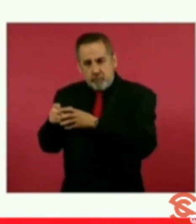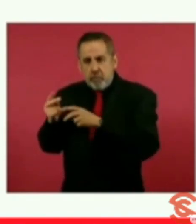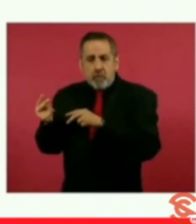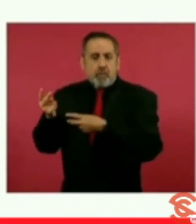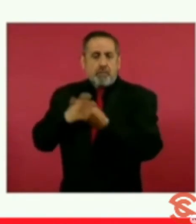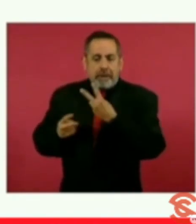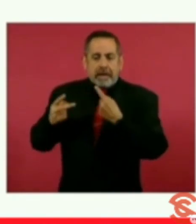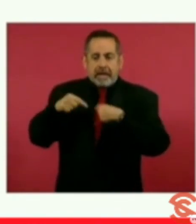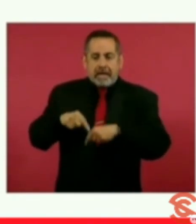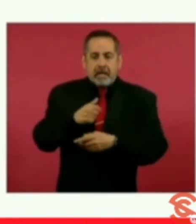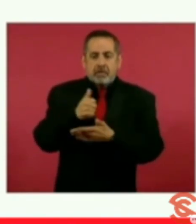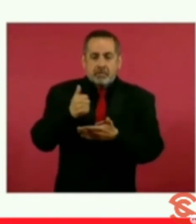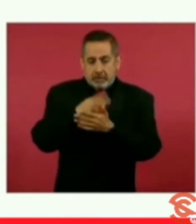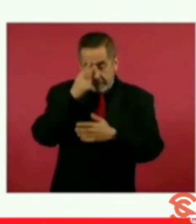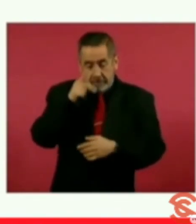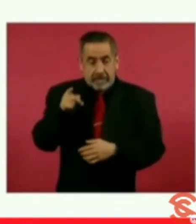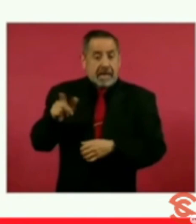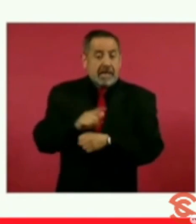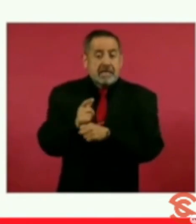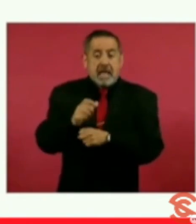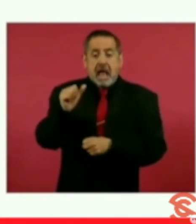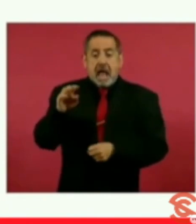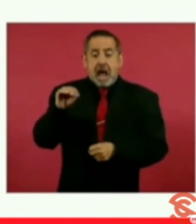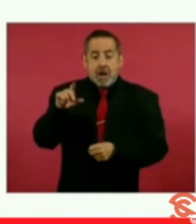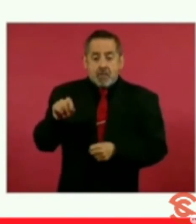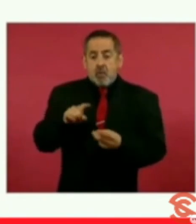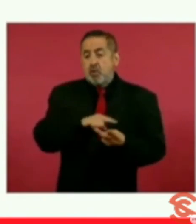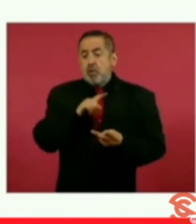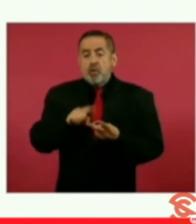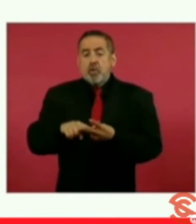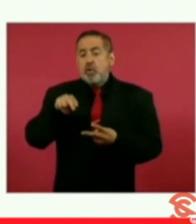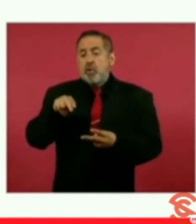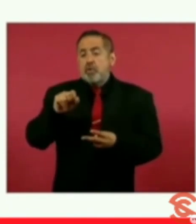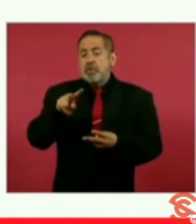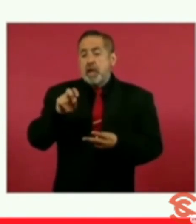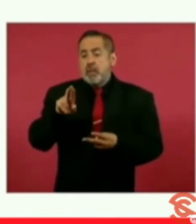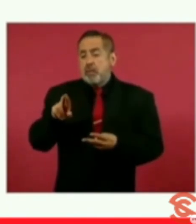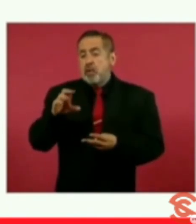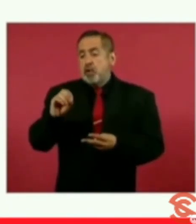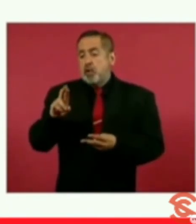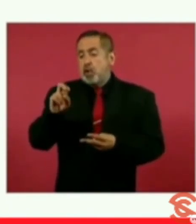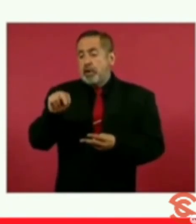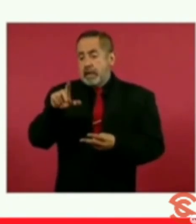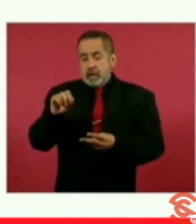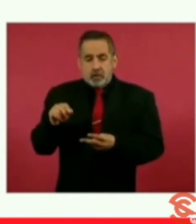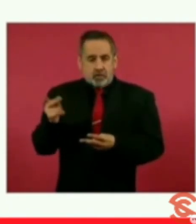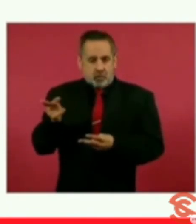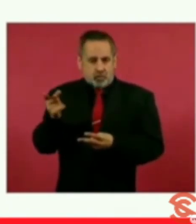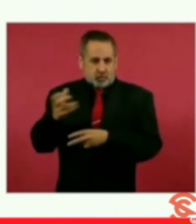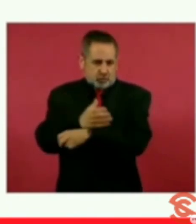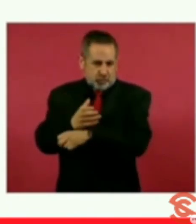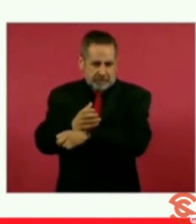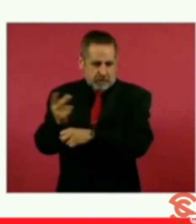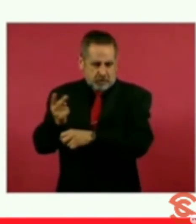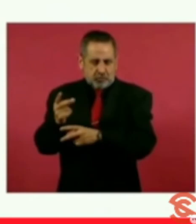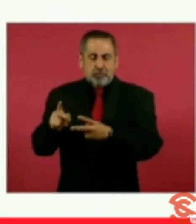México. El licenciado López Obrador y el licenciado Nabor Cornelio Álvarez, compañero,